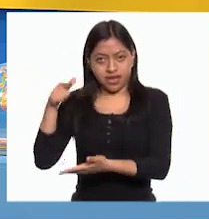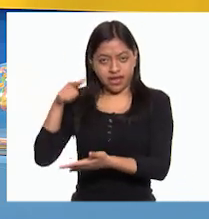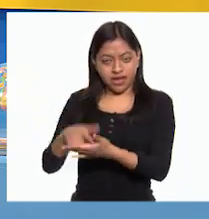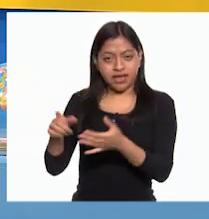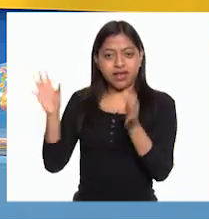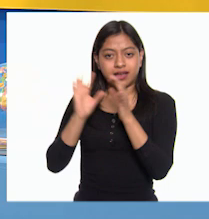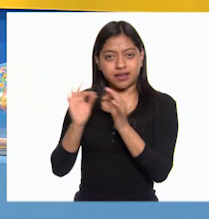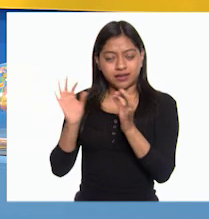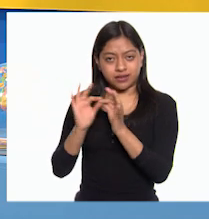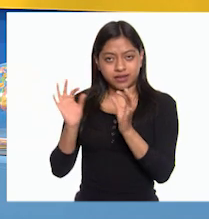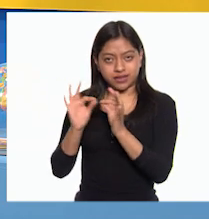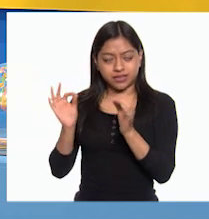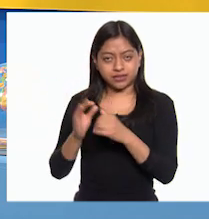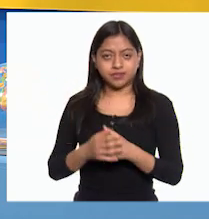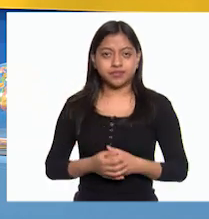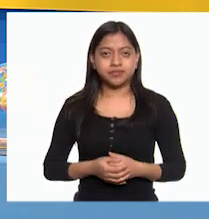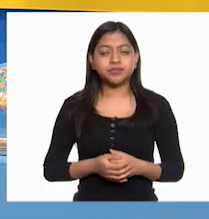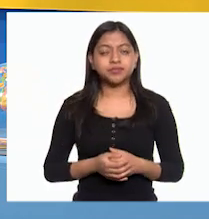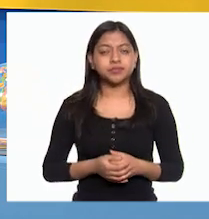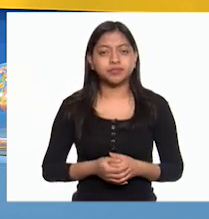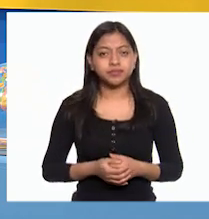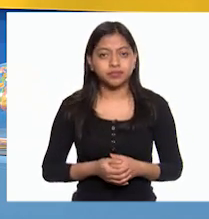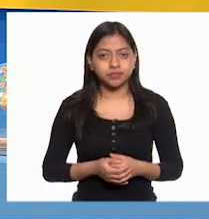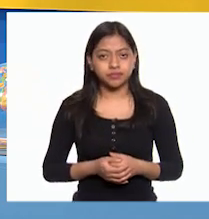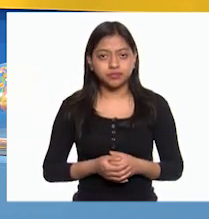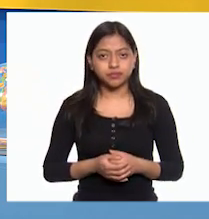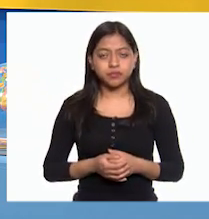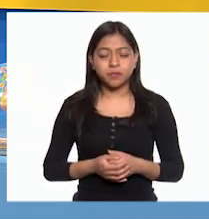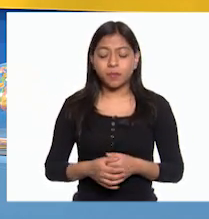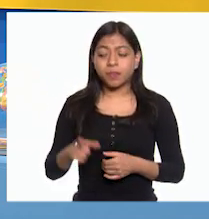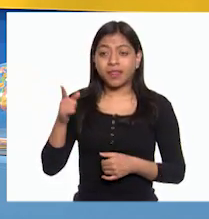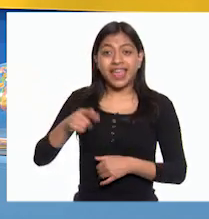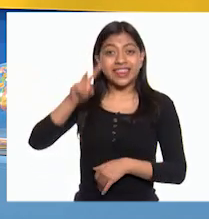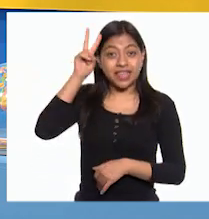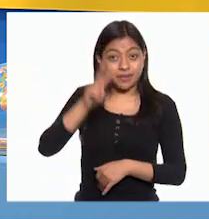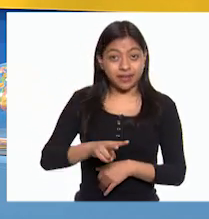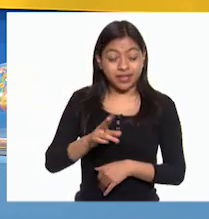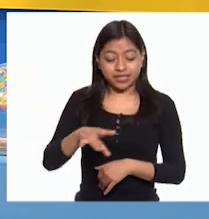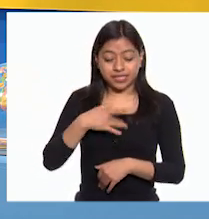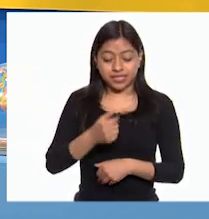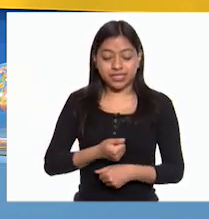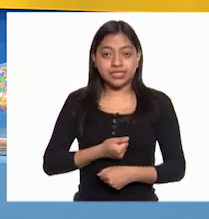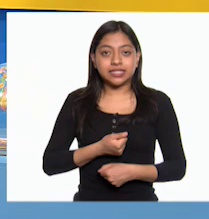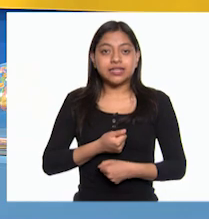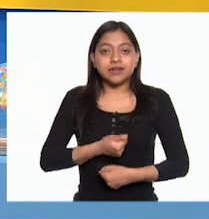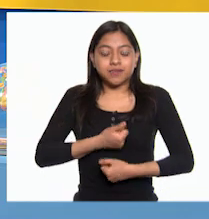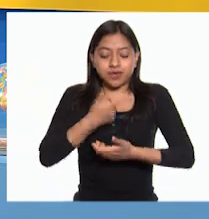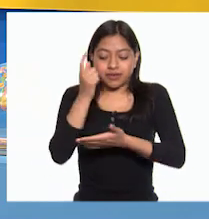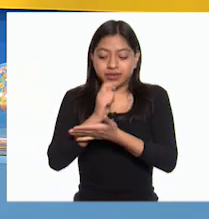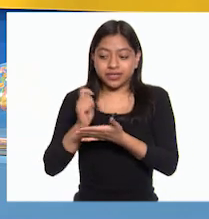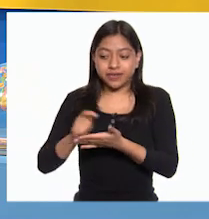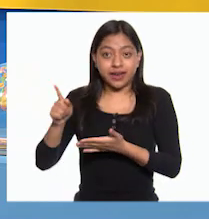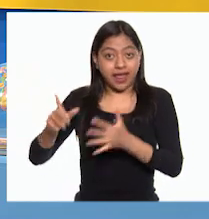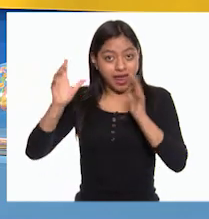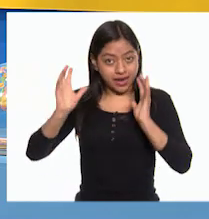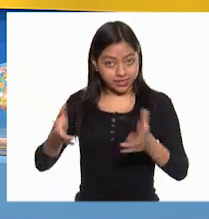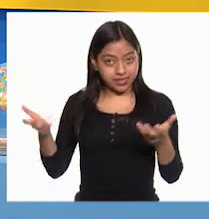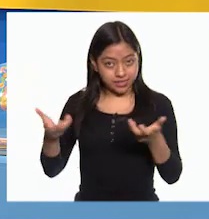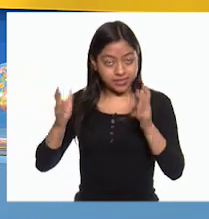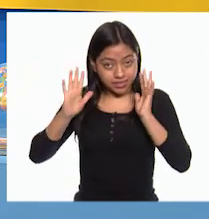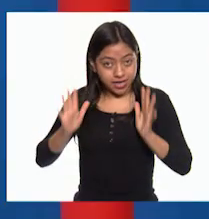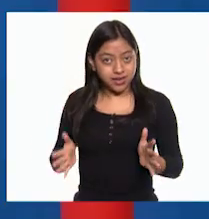exitosa, por llamarlo de algún modo, en su intento por lograr un poema, digo, de la poesía misma, como dijiste hace un